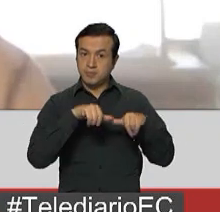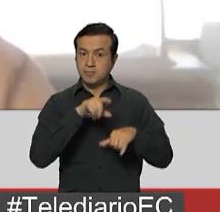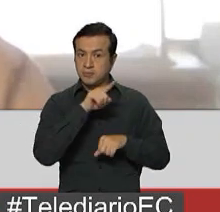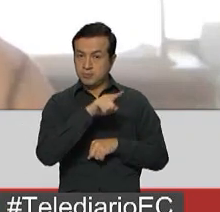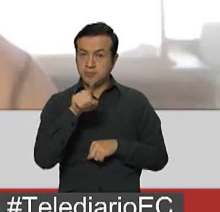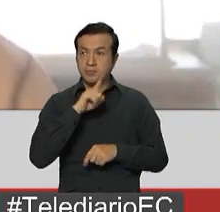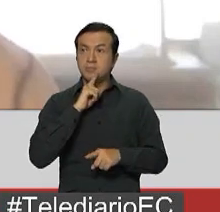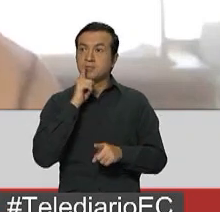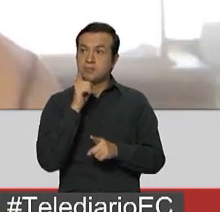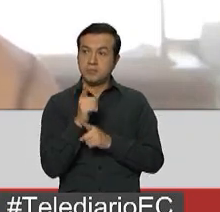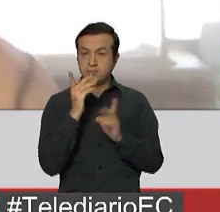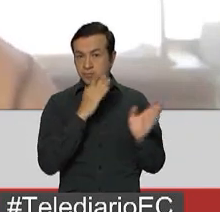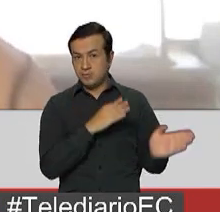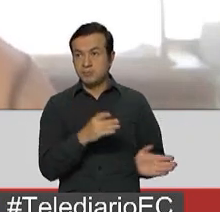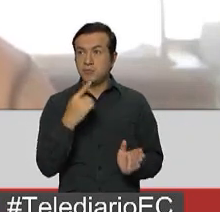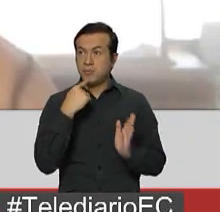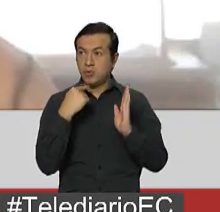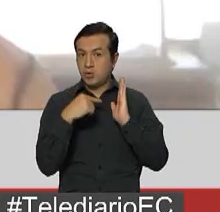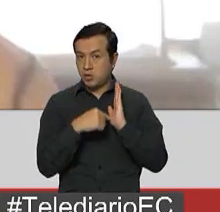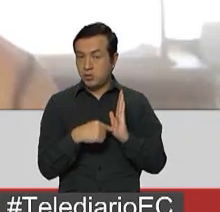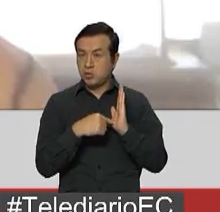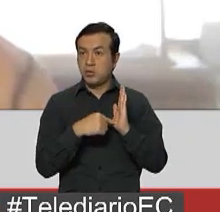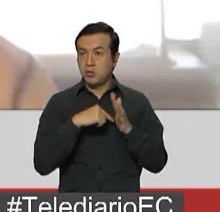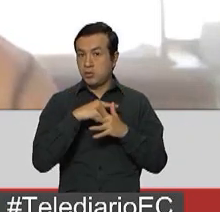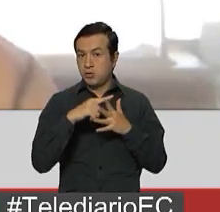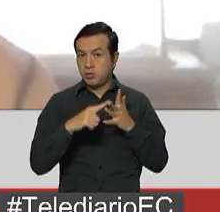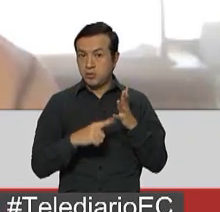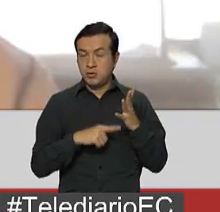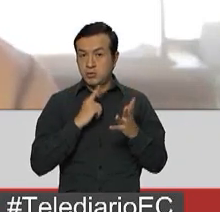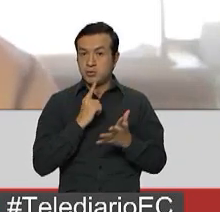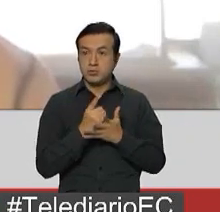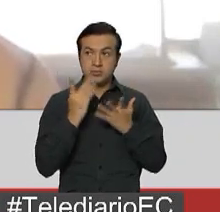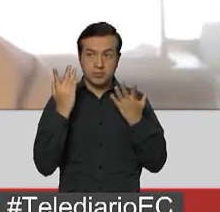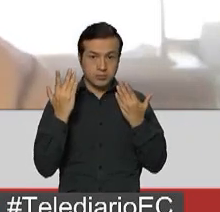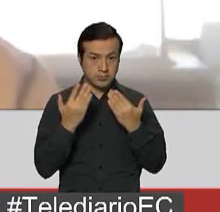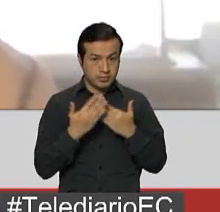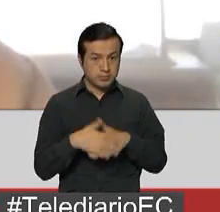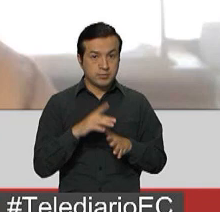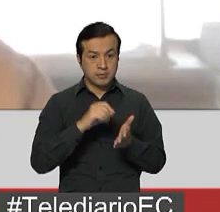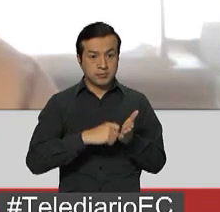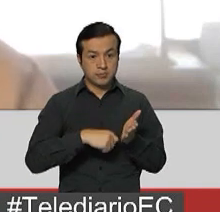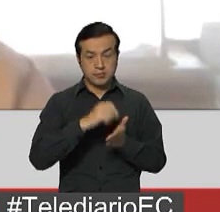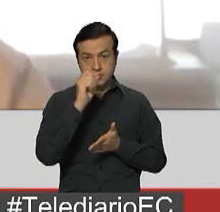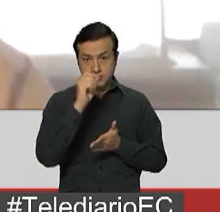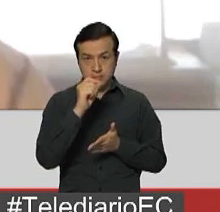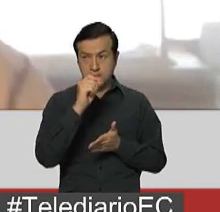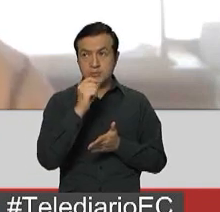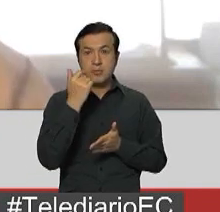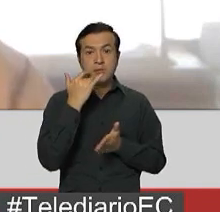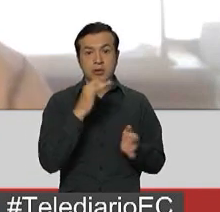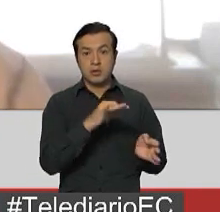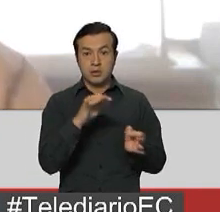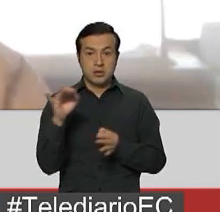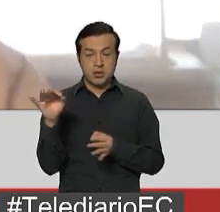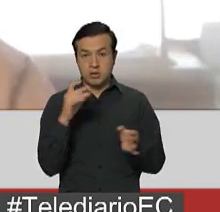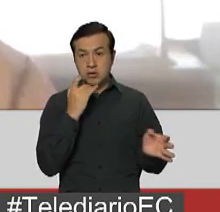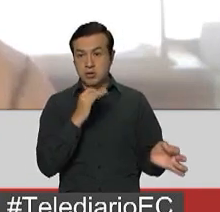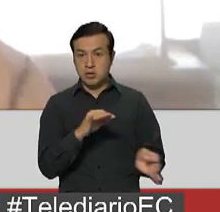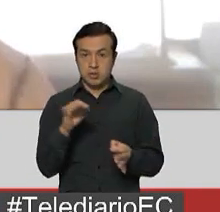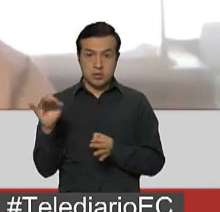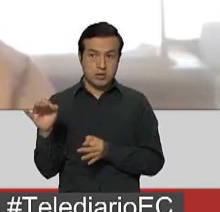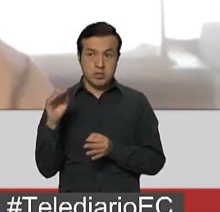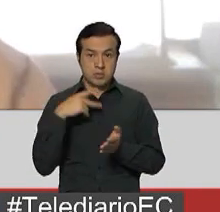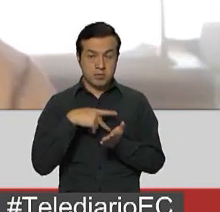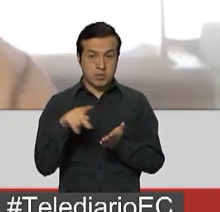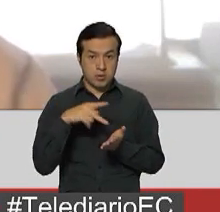pistas se refieren por ejemplo este mecanismo que se logró aprobar en la junta que es el diferimiento extraordinario de